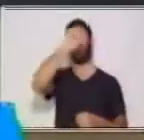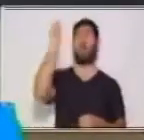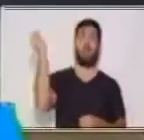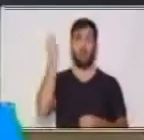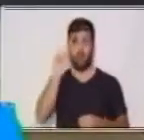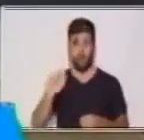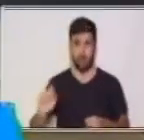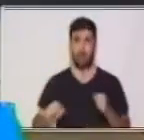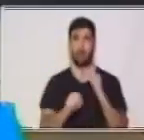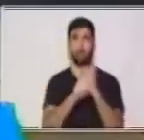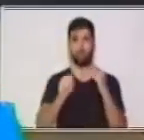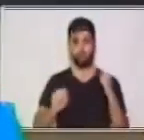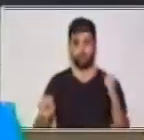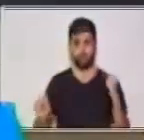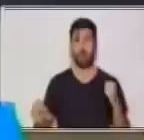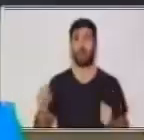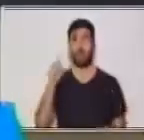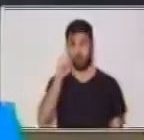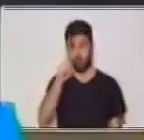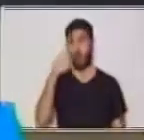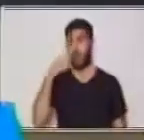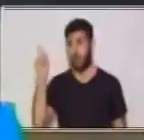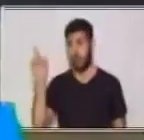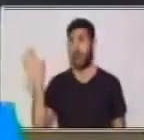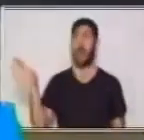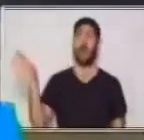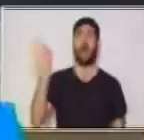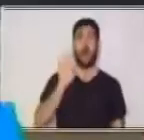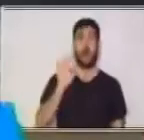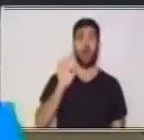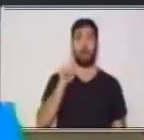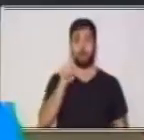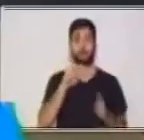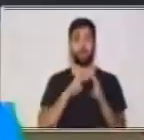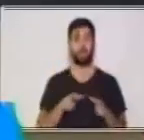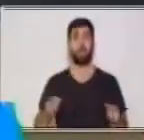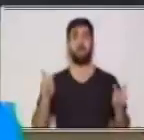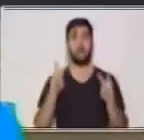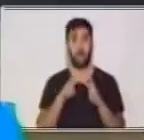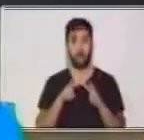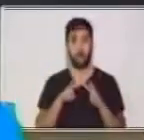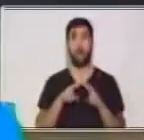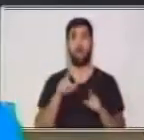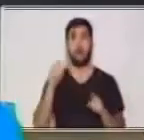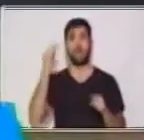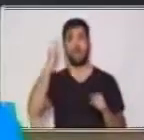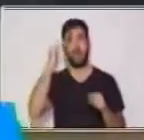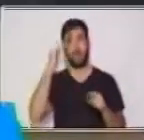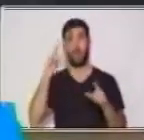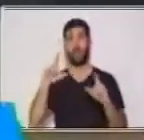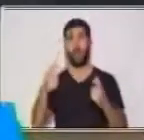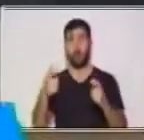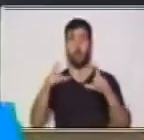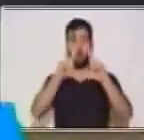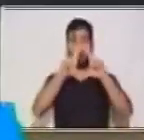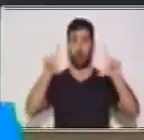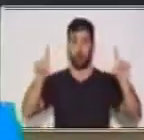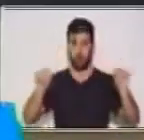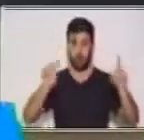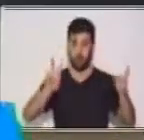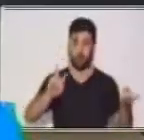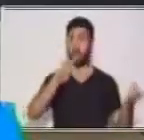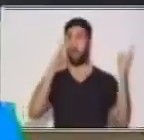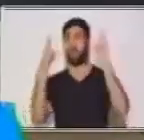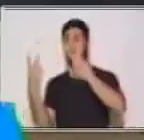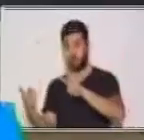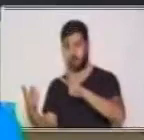Y así es como usted obtiene el valor de tener coordenadas rectangulares y pasarlas a polares.